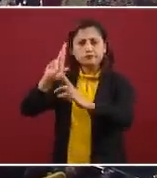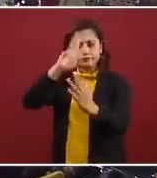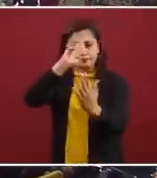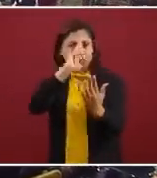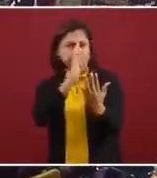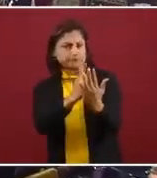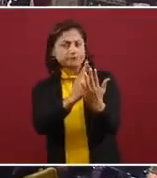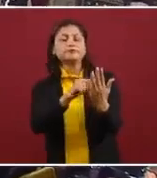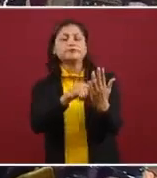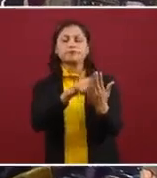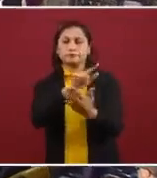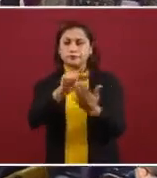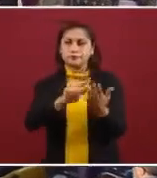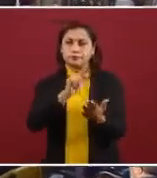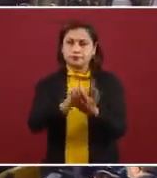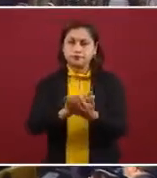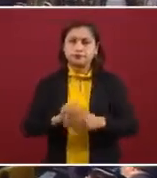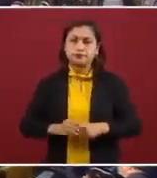Mujeres, allá atrás.